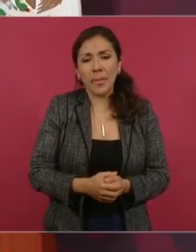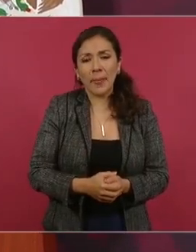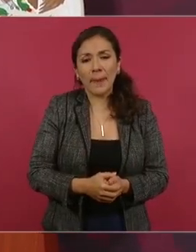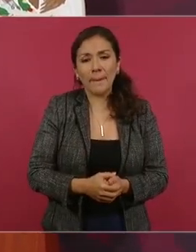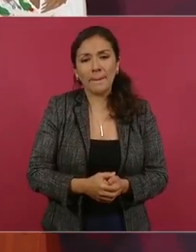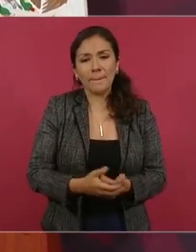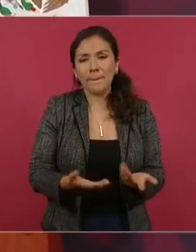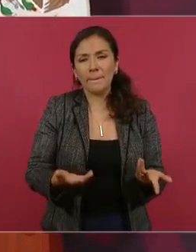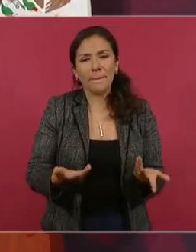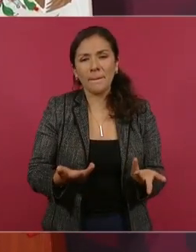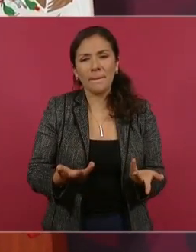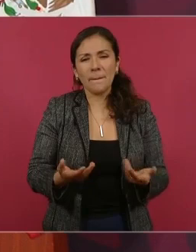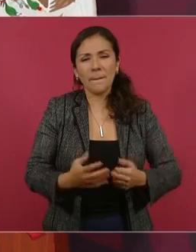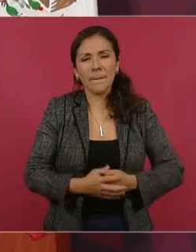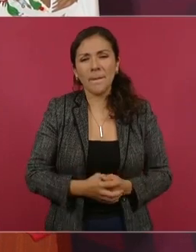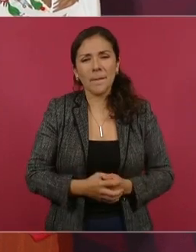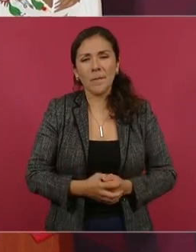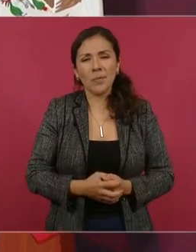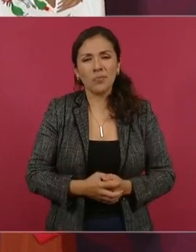No.